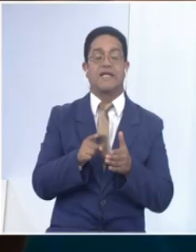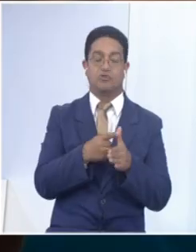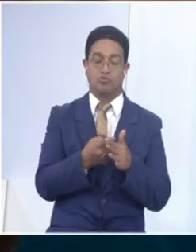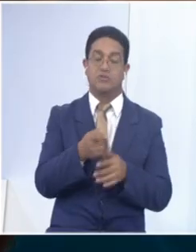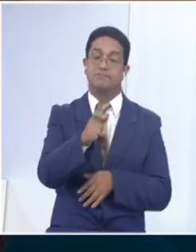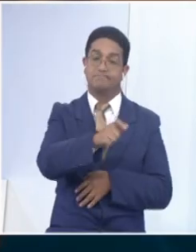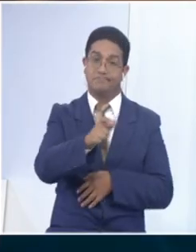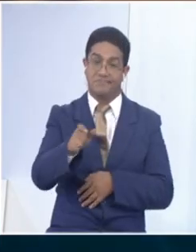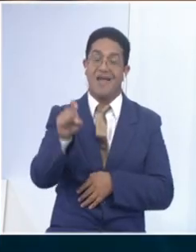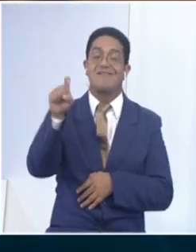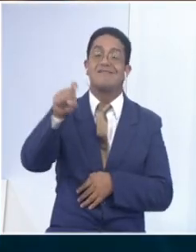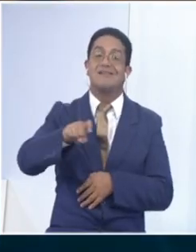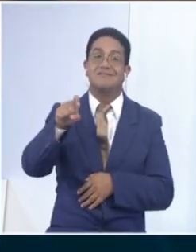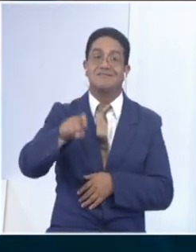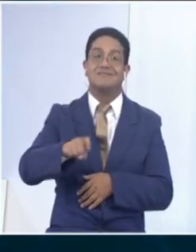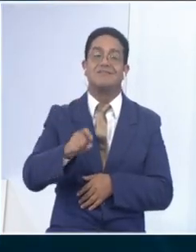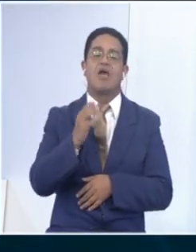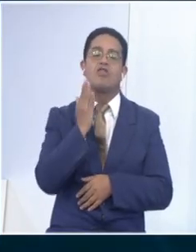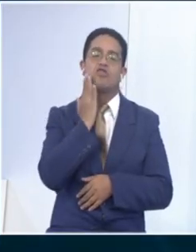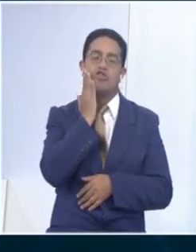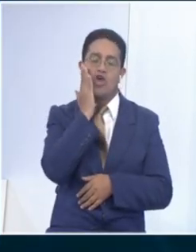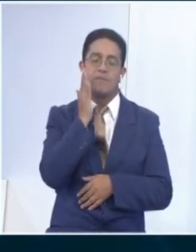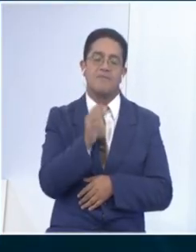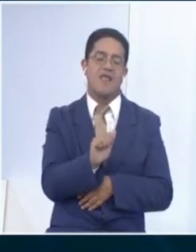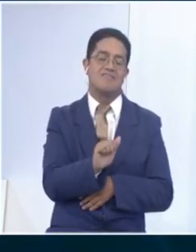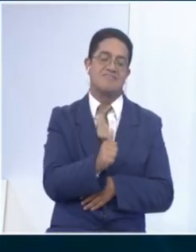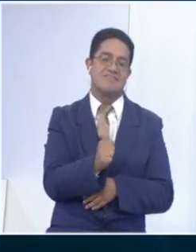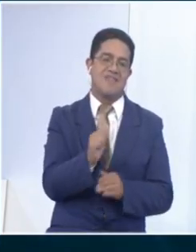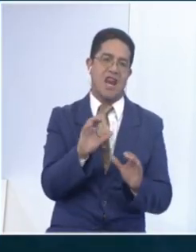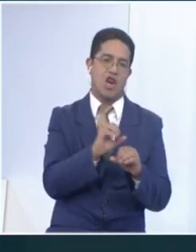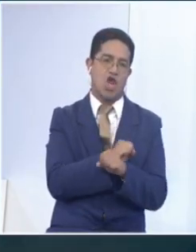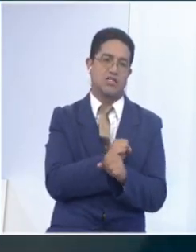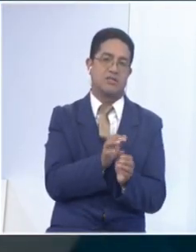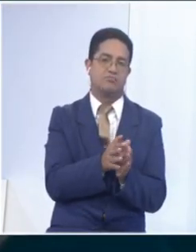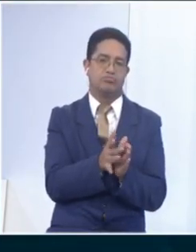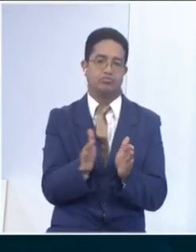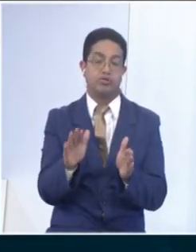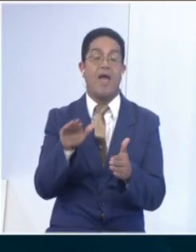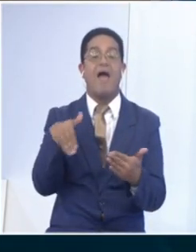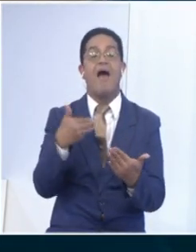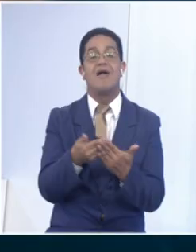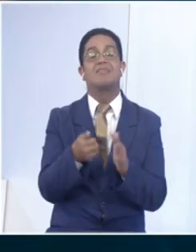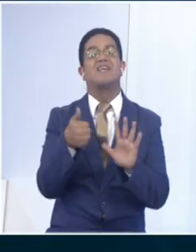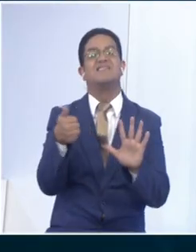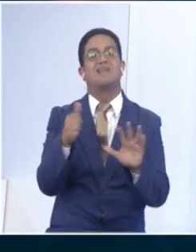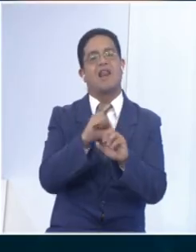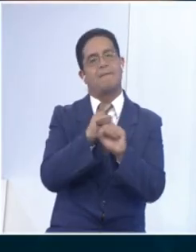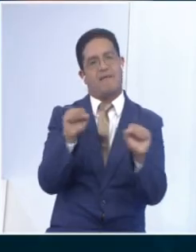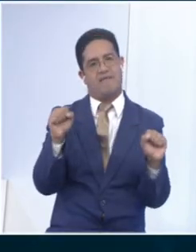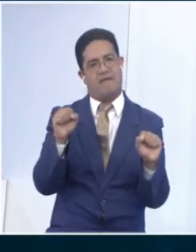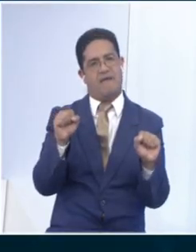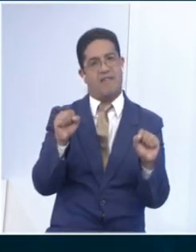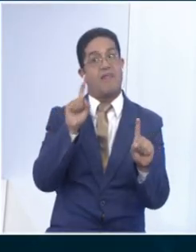necesitamos siempre dormir entre las 10 de la noche y las 6 de la mañana para poder